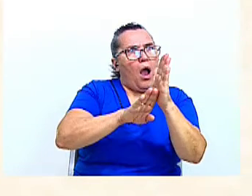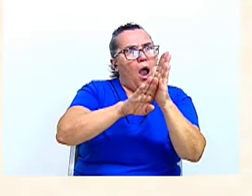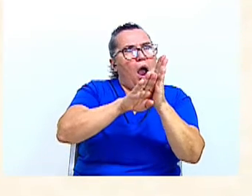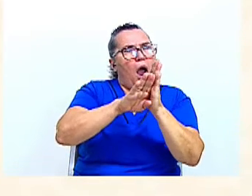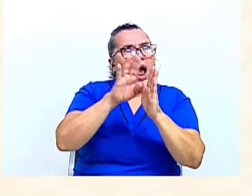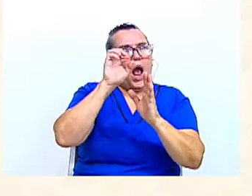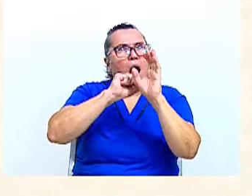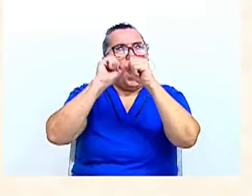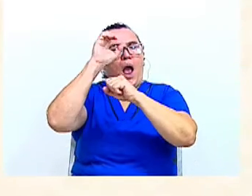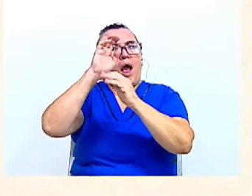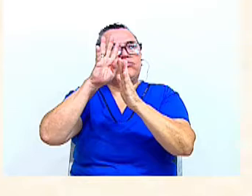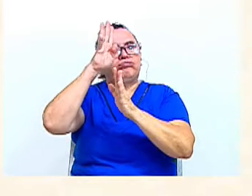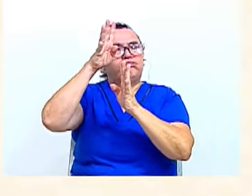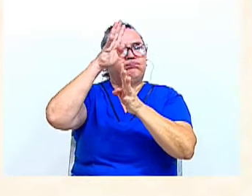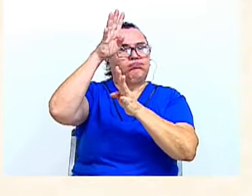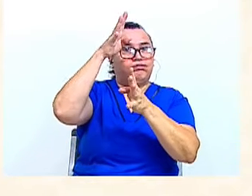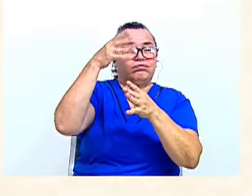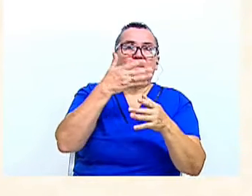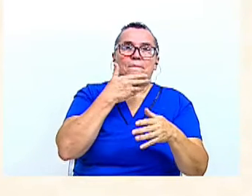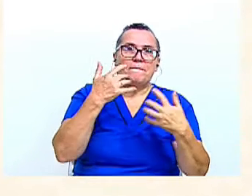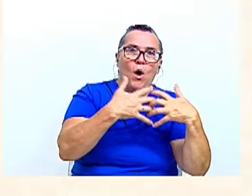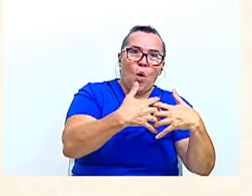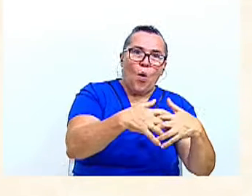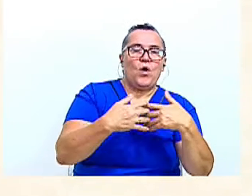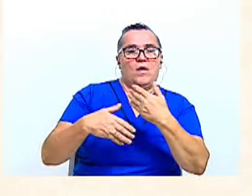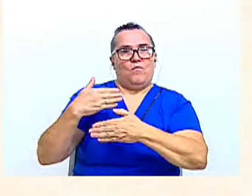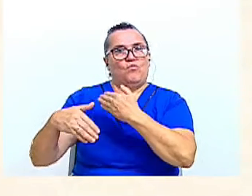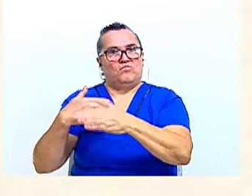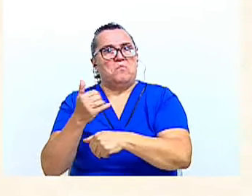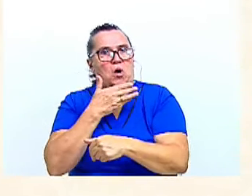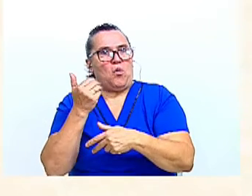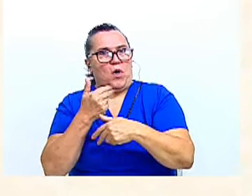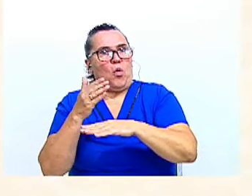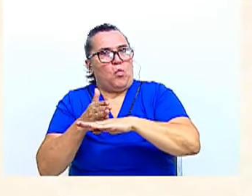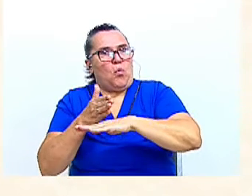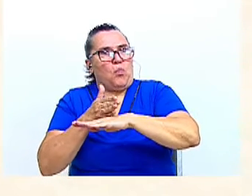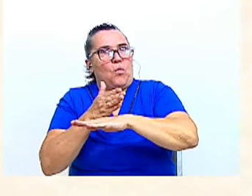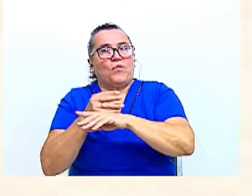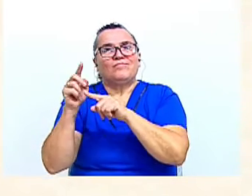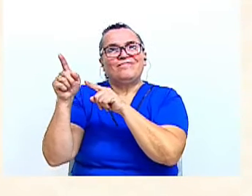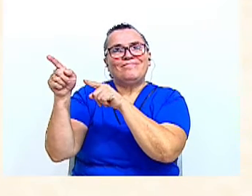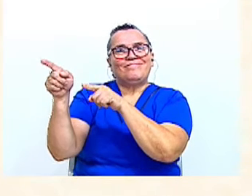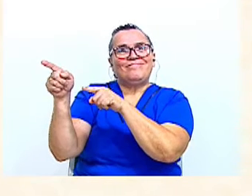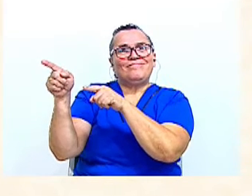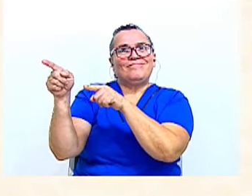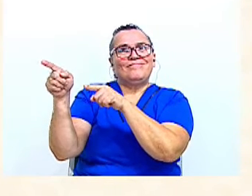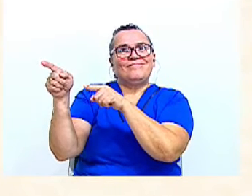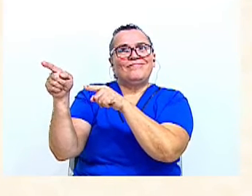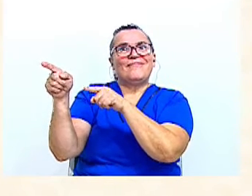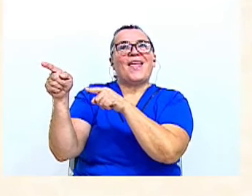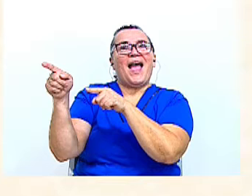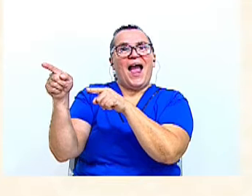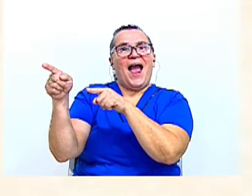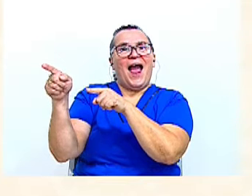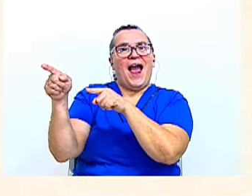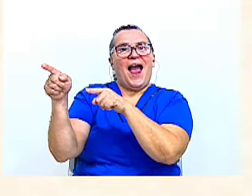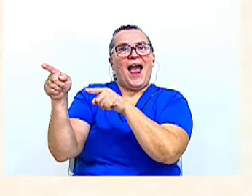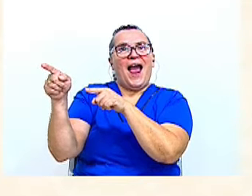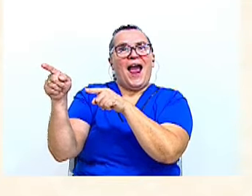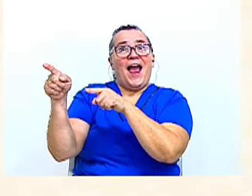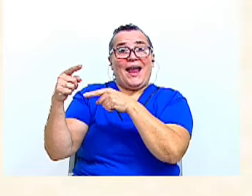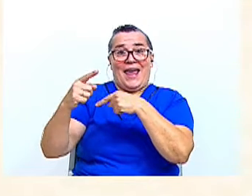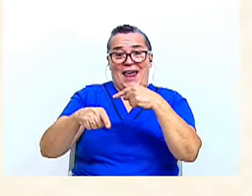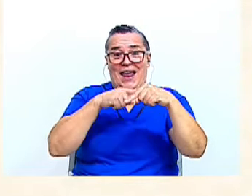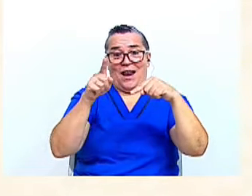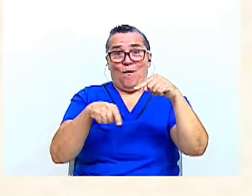descubriendo mejores máquinas, mejores procesos. Entonces tenemos aquí una ilustración del molino impulsado